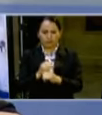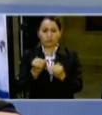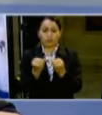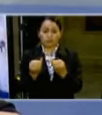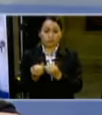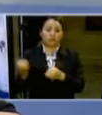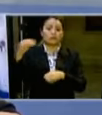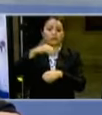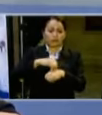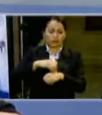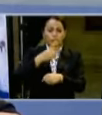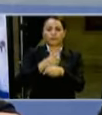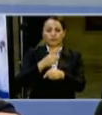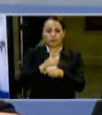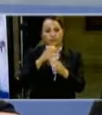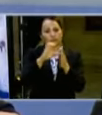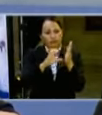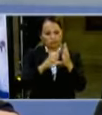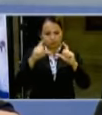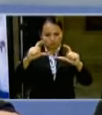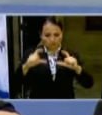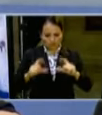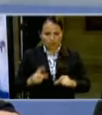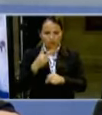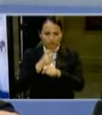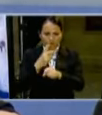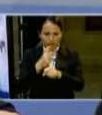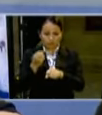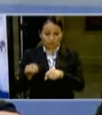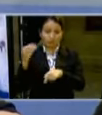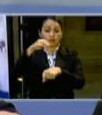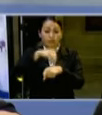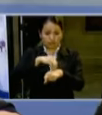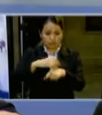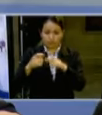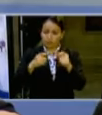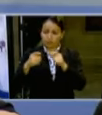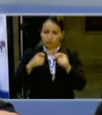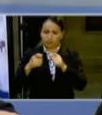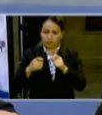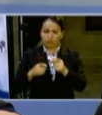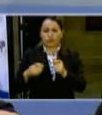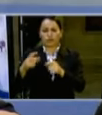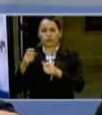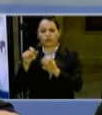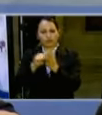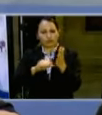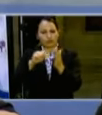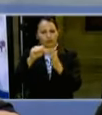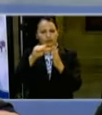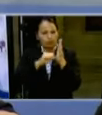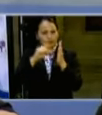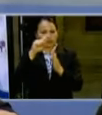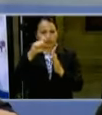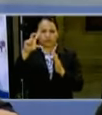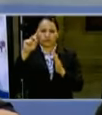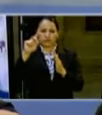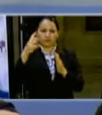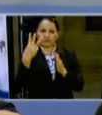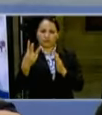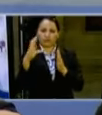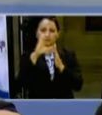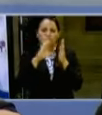artículo 1 constitucional, párrafo 2, que establece y dirime la discusión del artículo 133 constitucional,